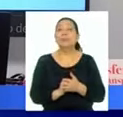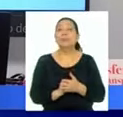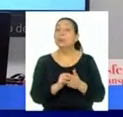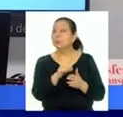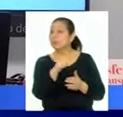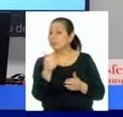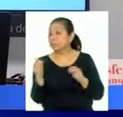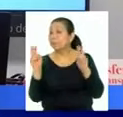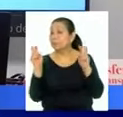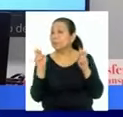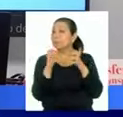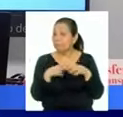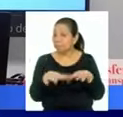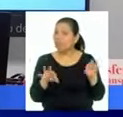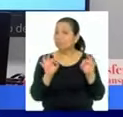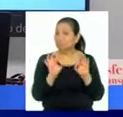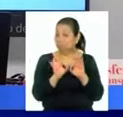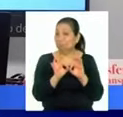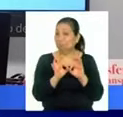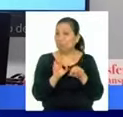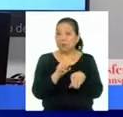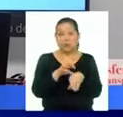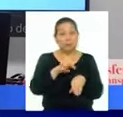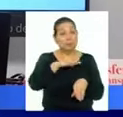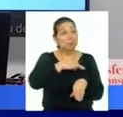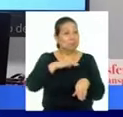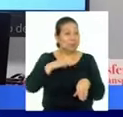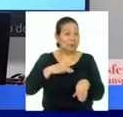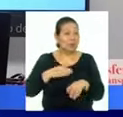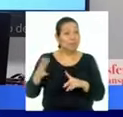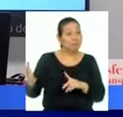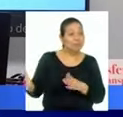tema que ha sido importante y que se ha abordado en Consejo de Ministros son las